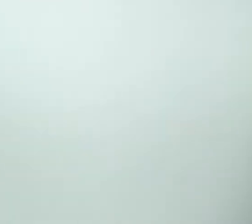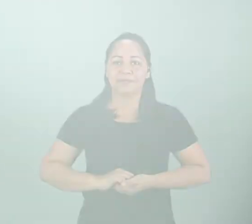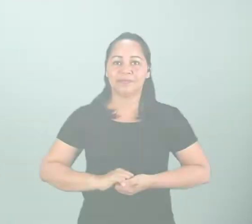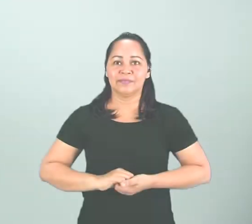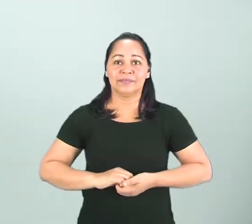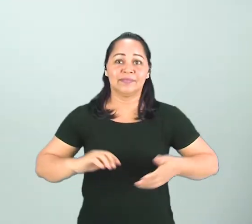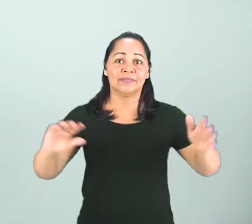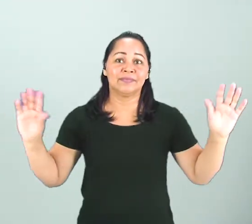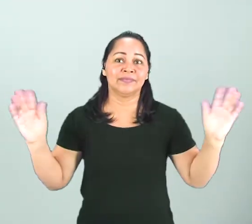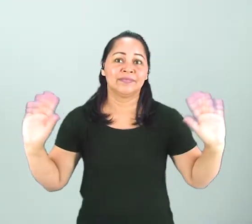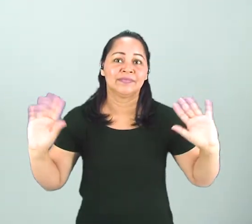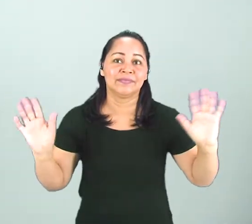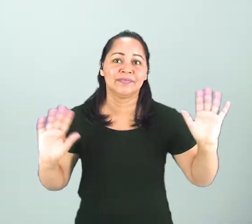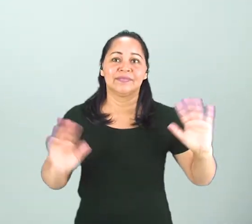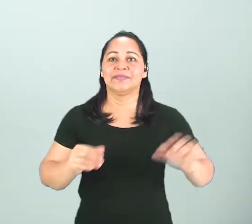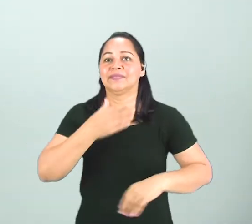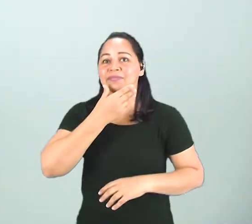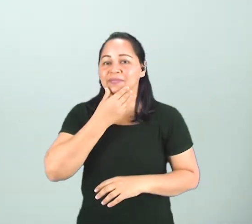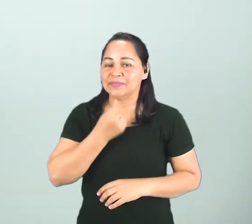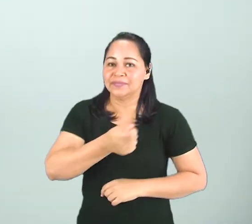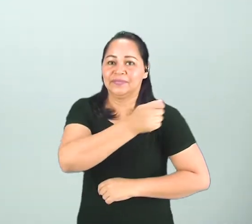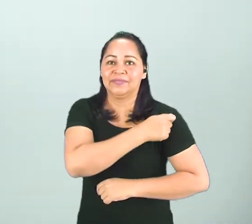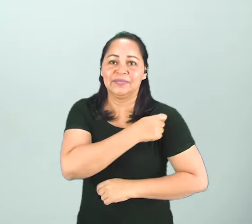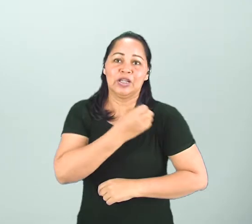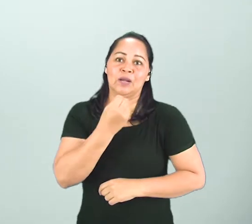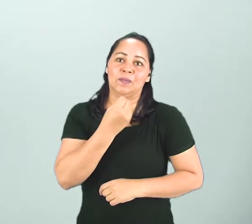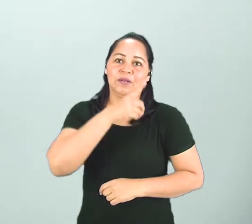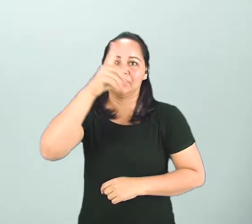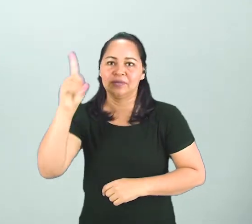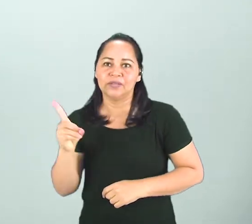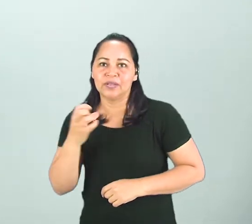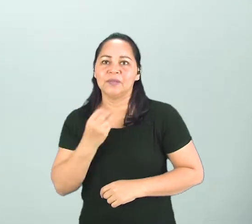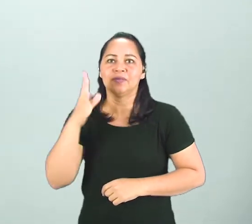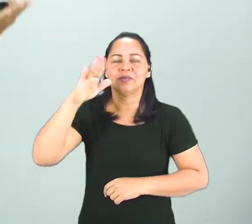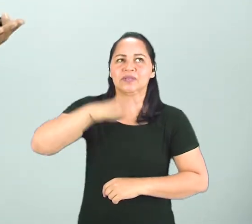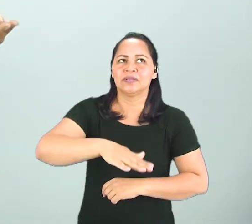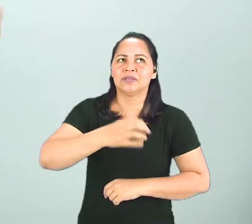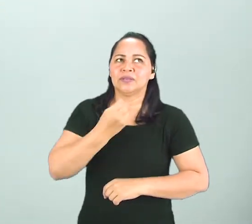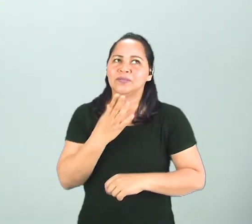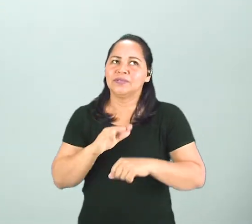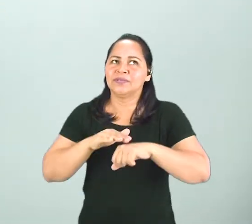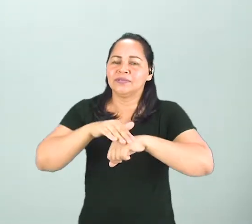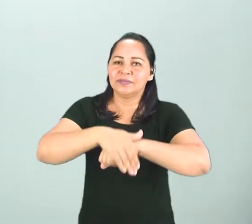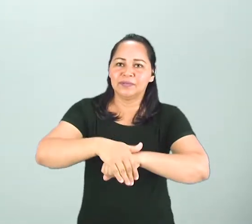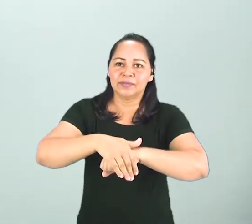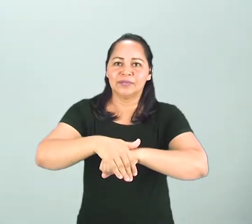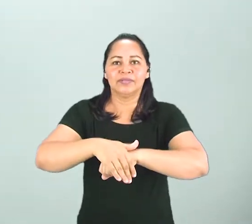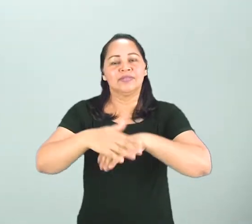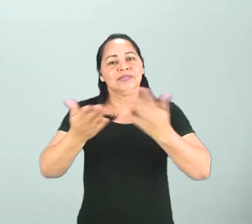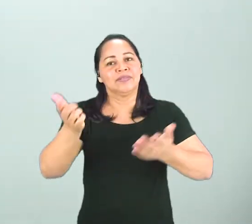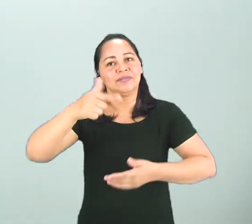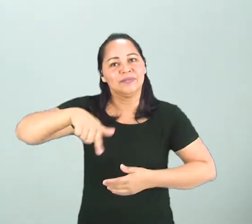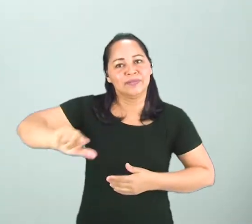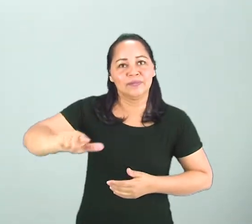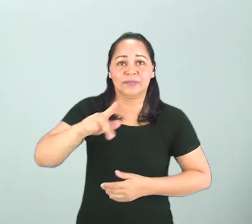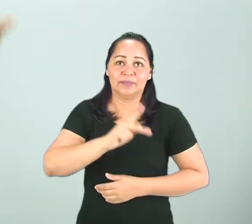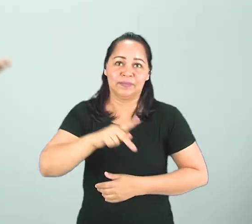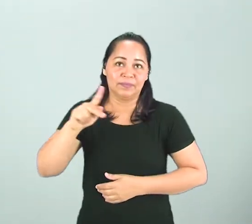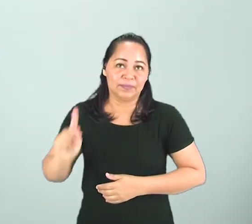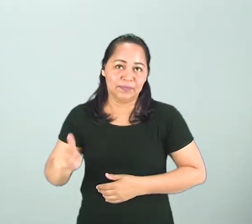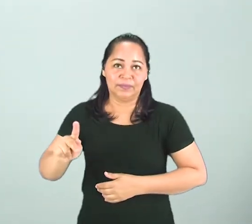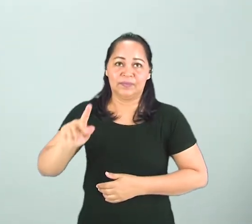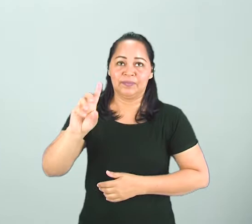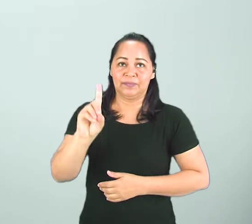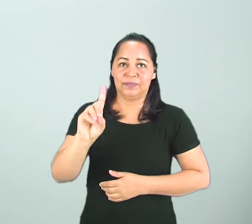Hola chicos, buenos días, buenas tardes o buenas noches. Estoy aquí otra vez el profesor Jameson,